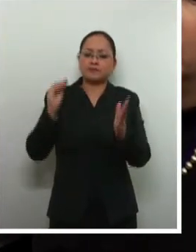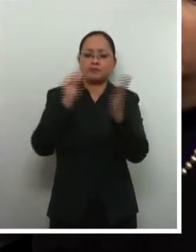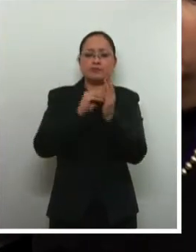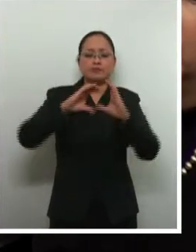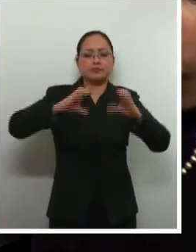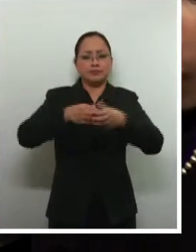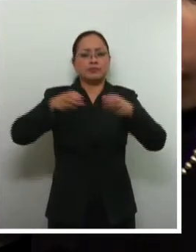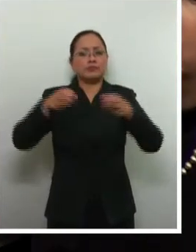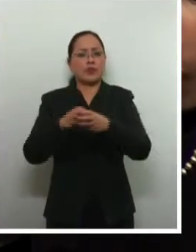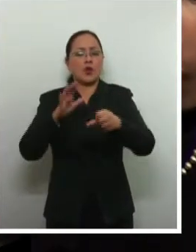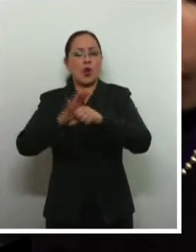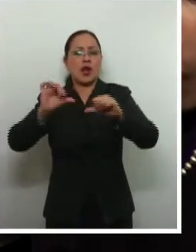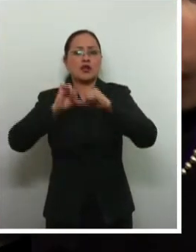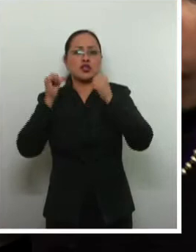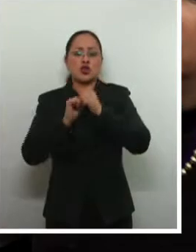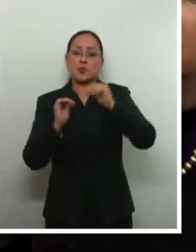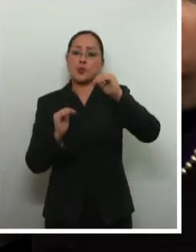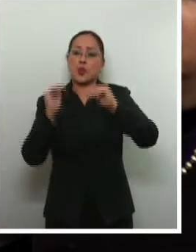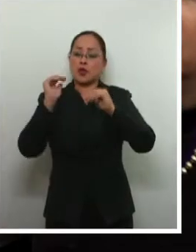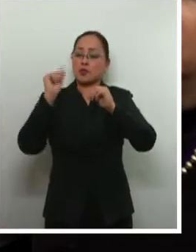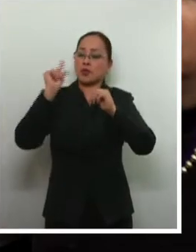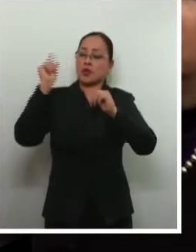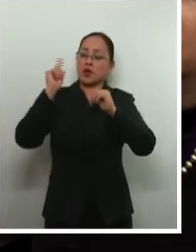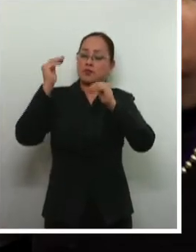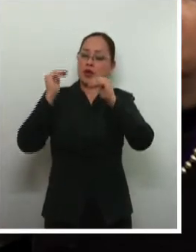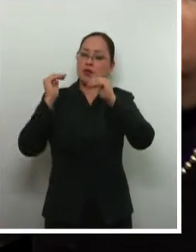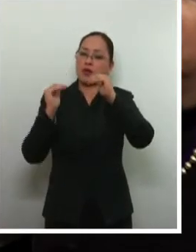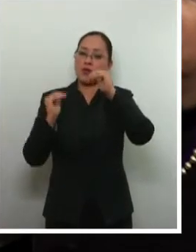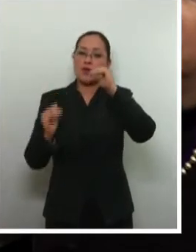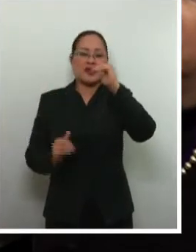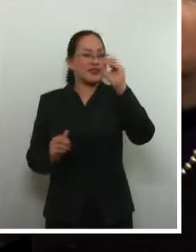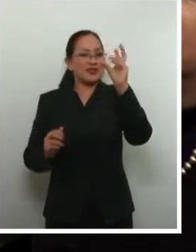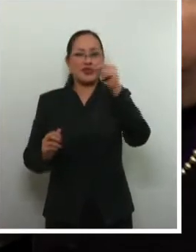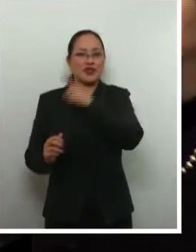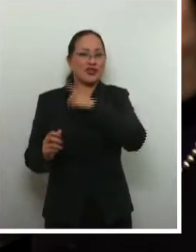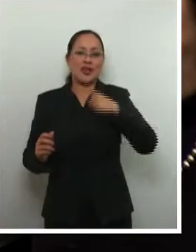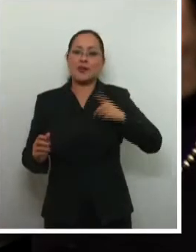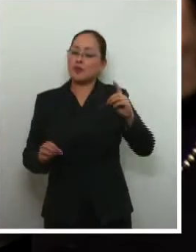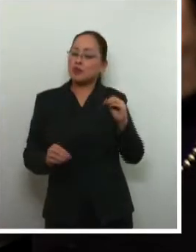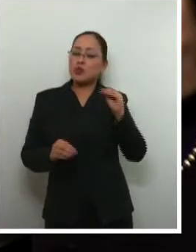organizaciones de primera y organizaciones de segunda. Esto es